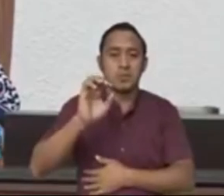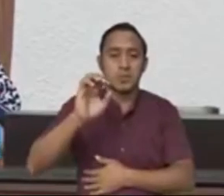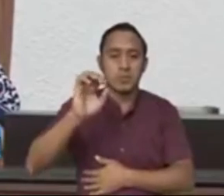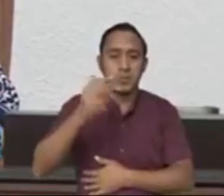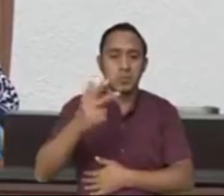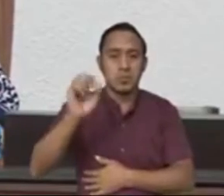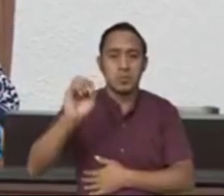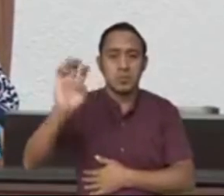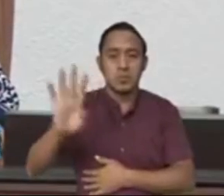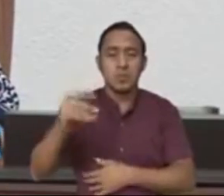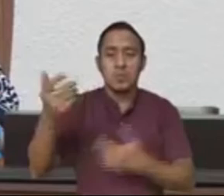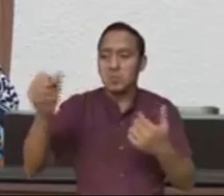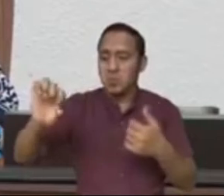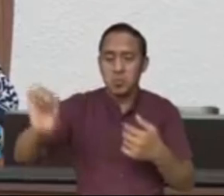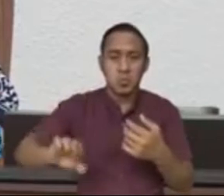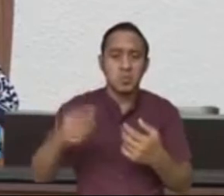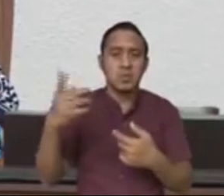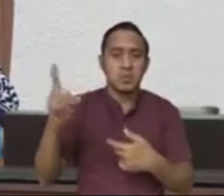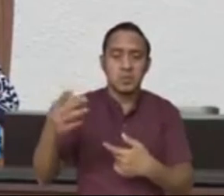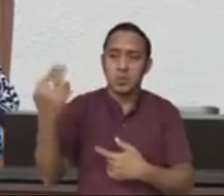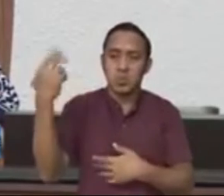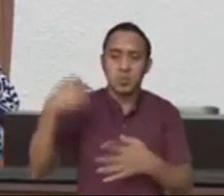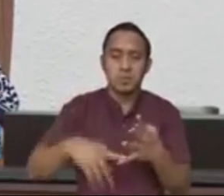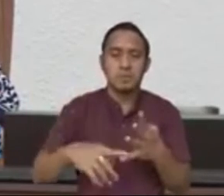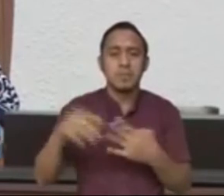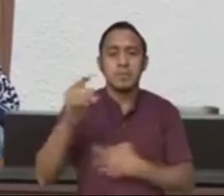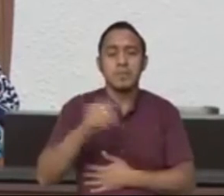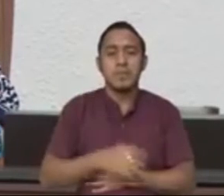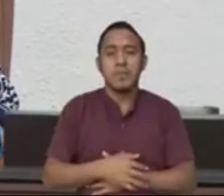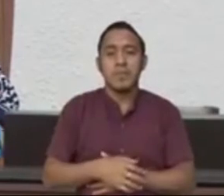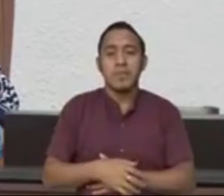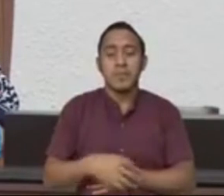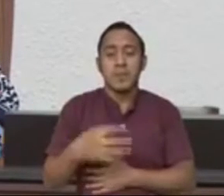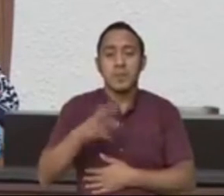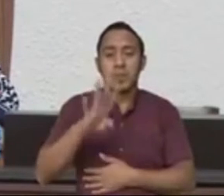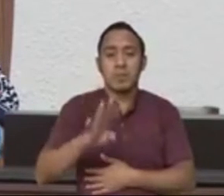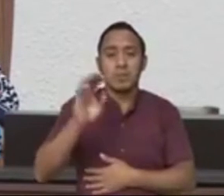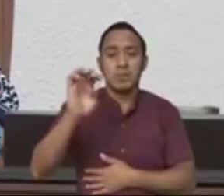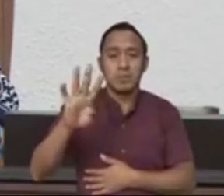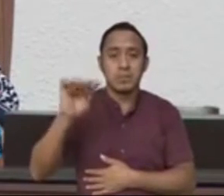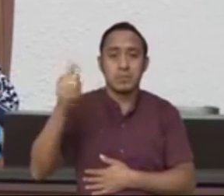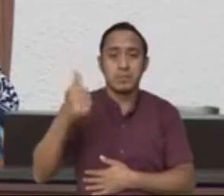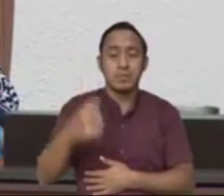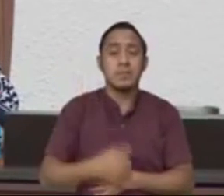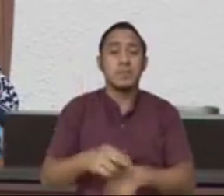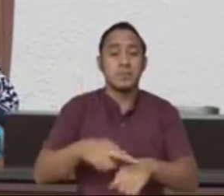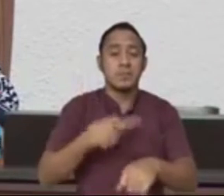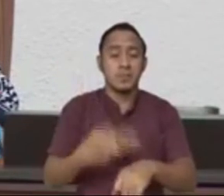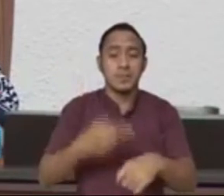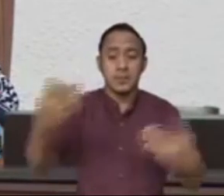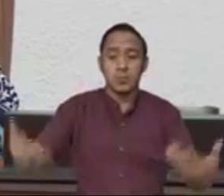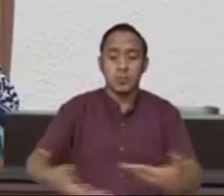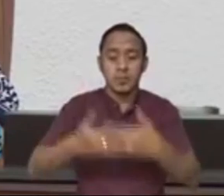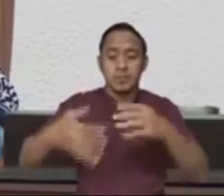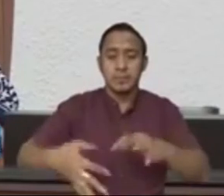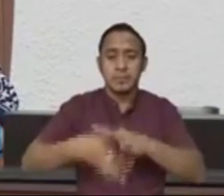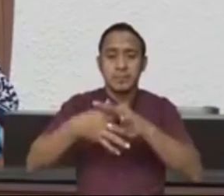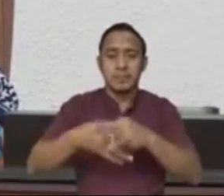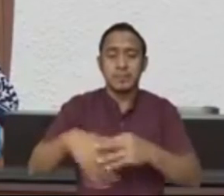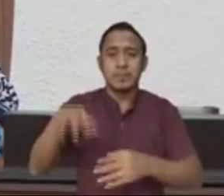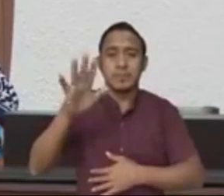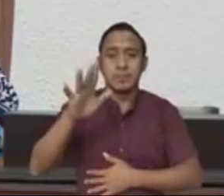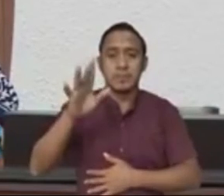12.804 normas sin vigencia o de derecho histórico y de 446 normas consolidadas para un total